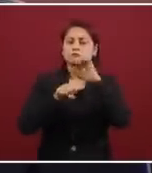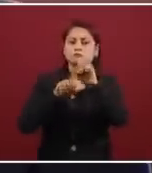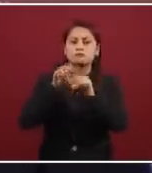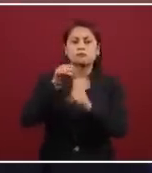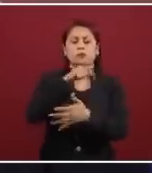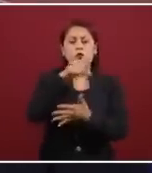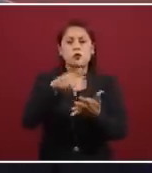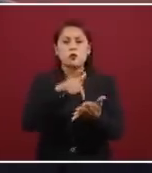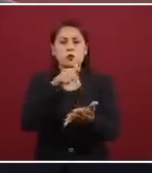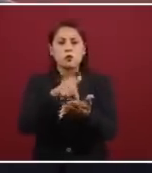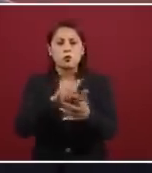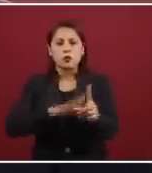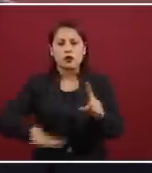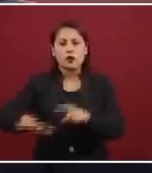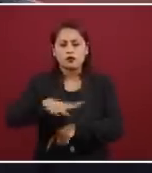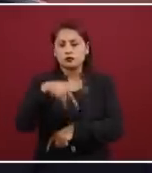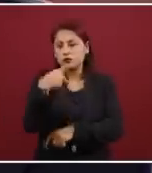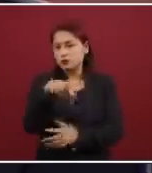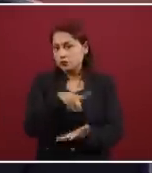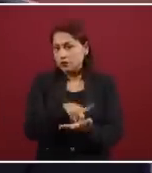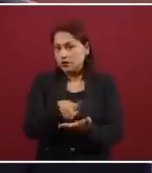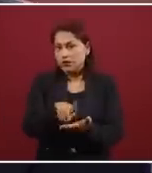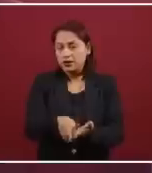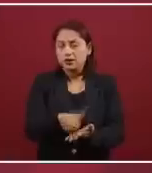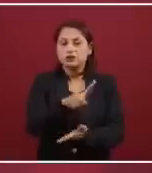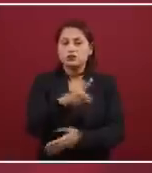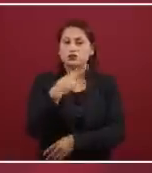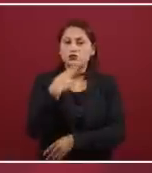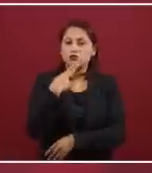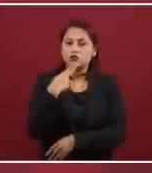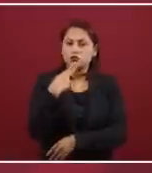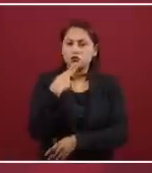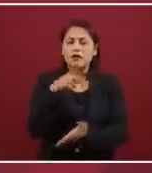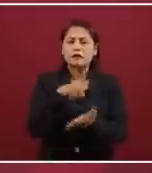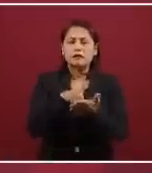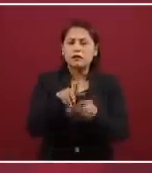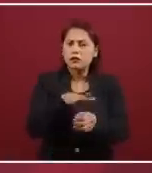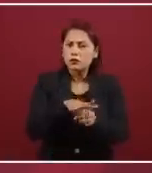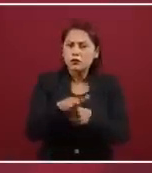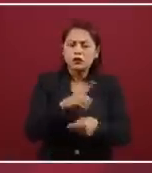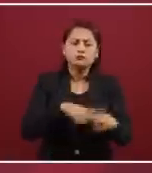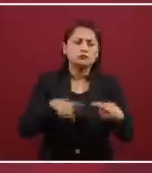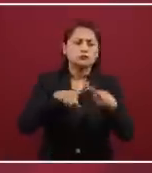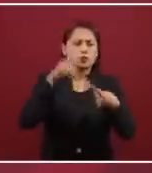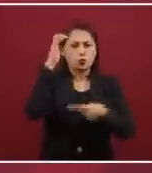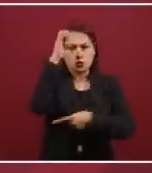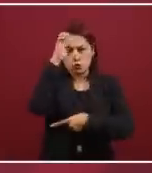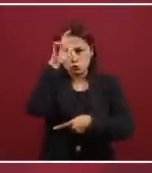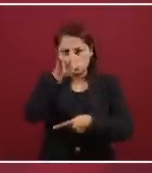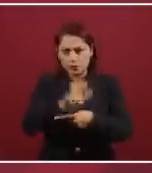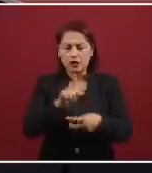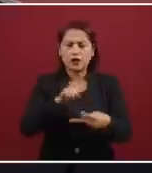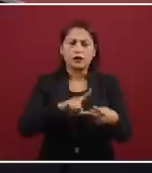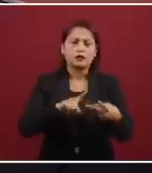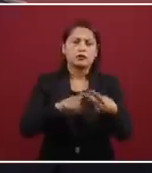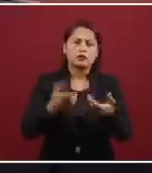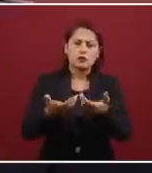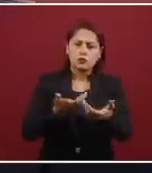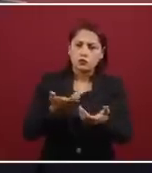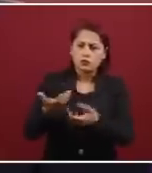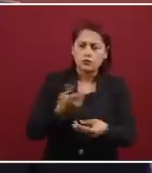sus derechos, y son derechos culturales, derechos de convivencia, derechos sociales que deben